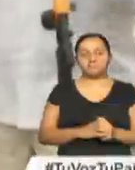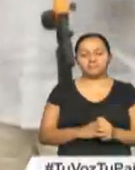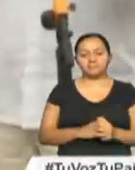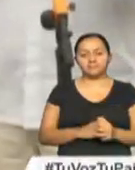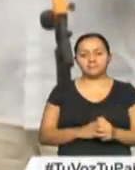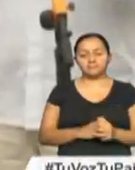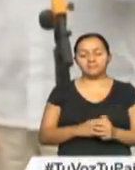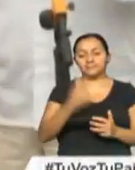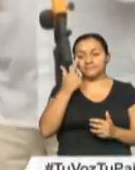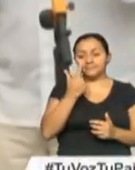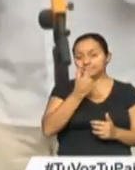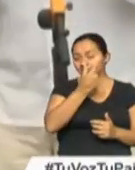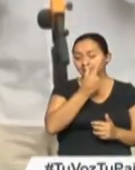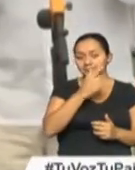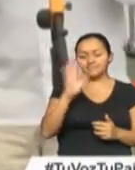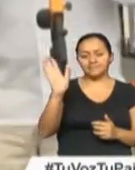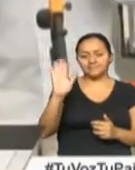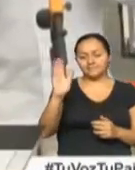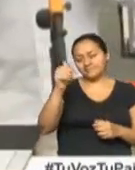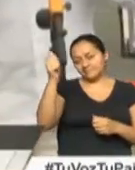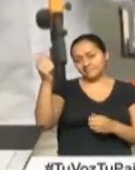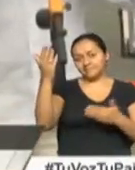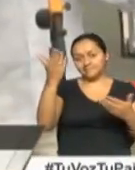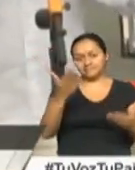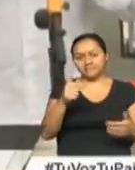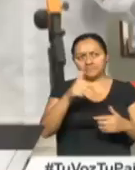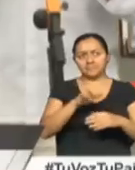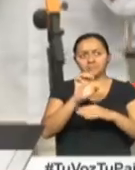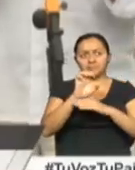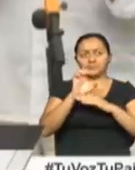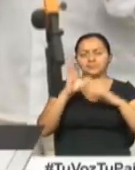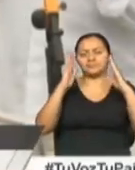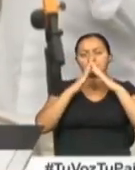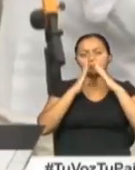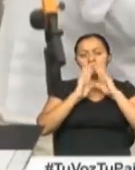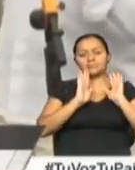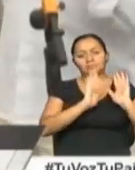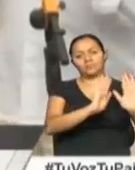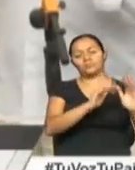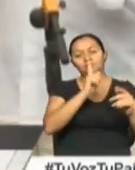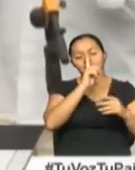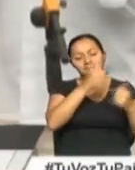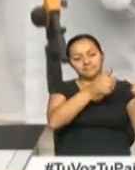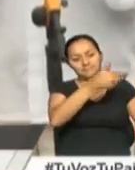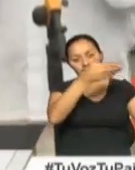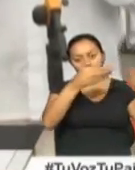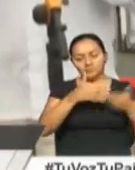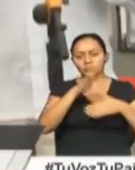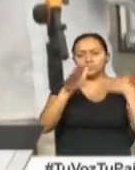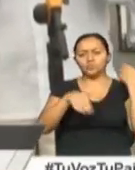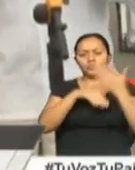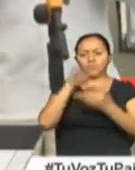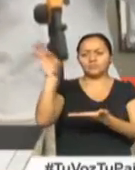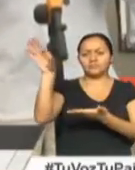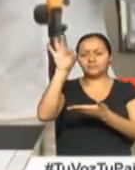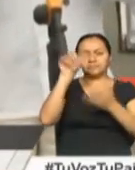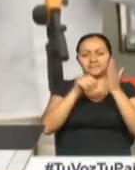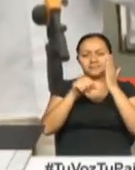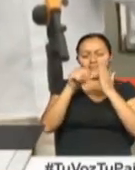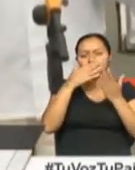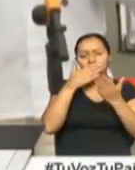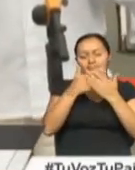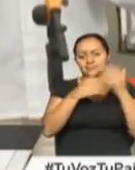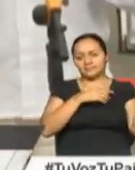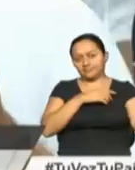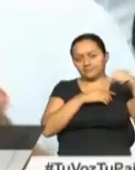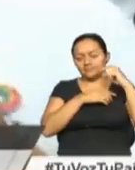Querido Juan Manuel, bienvenido. Bienvenido a tu casa. Siempre es una alegría recibirte. Bienvenida toda la delegación colombiana. Pero